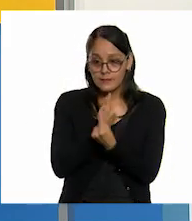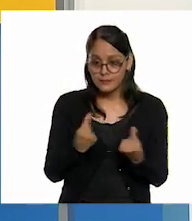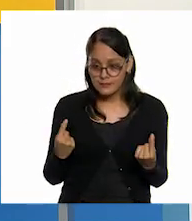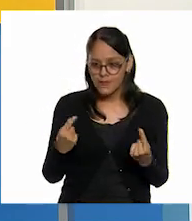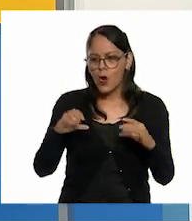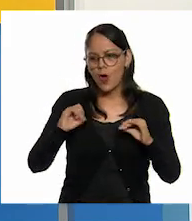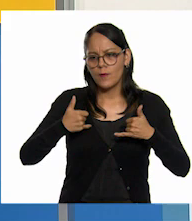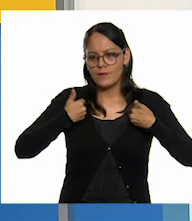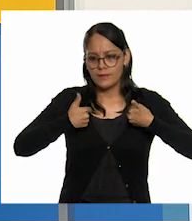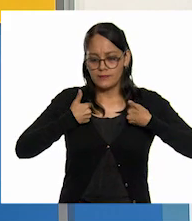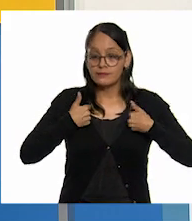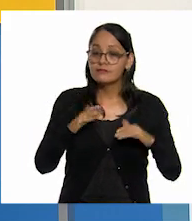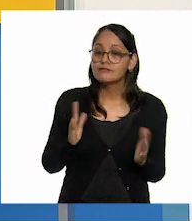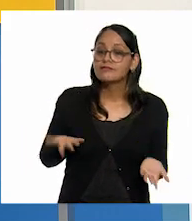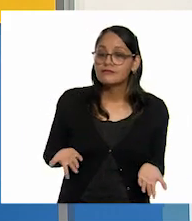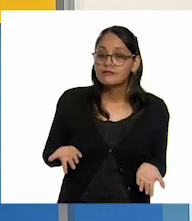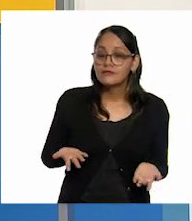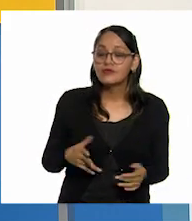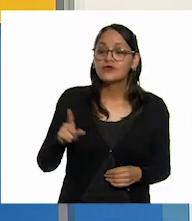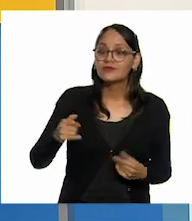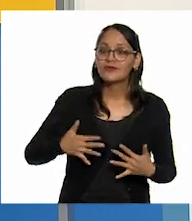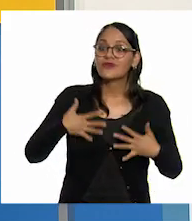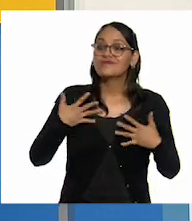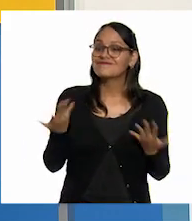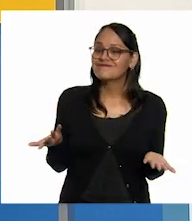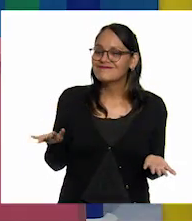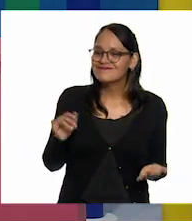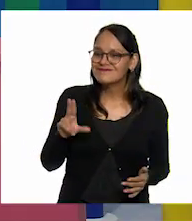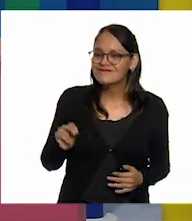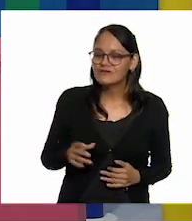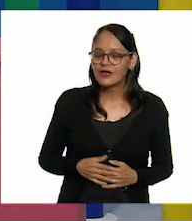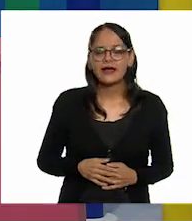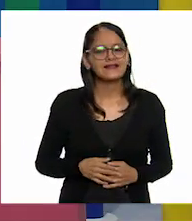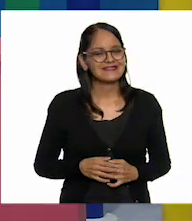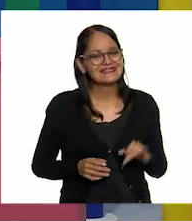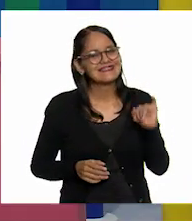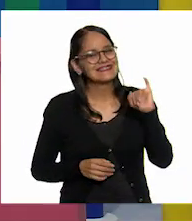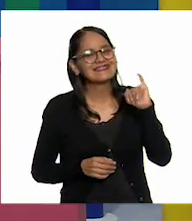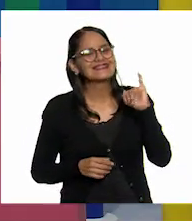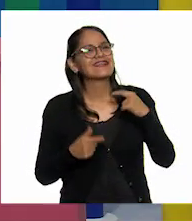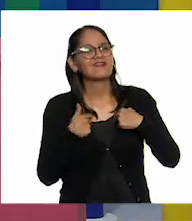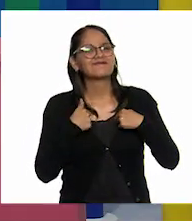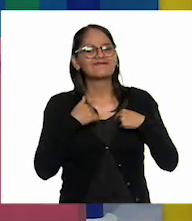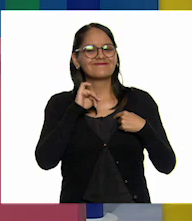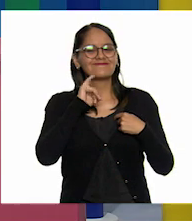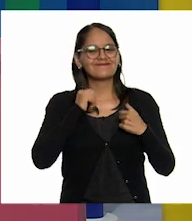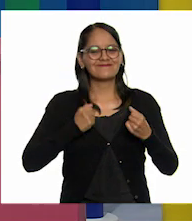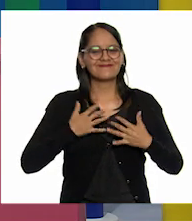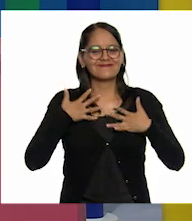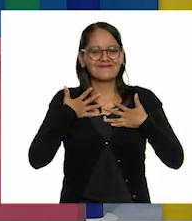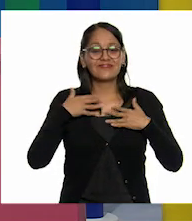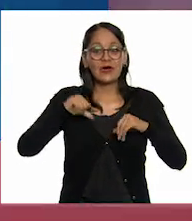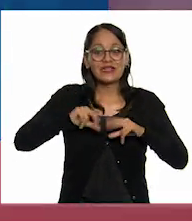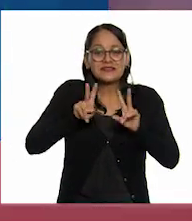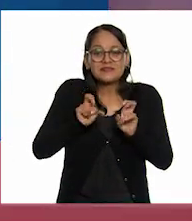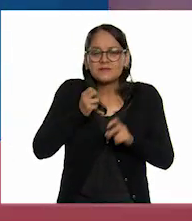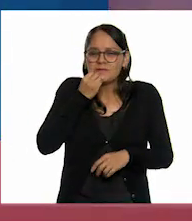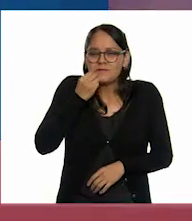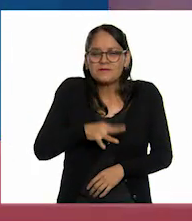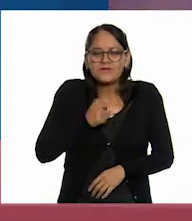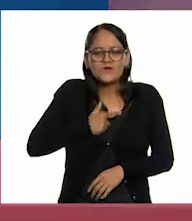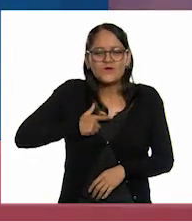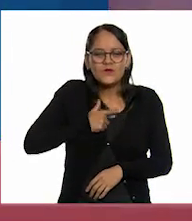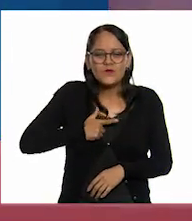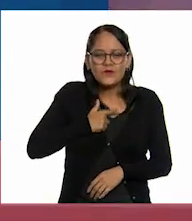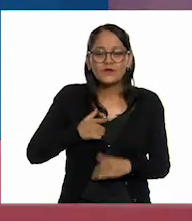parece? ¿A poco no les da emoción? Sí, a mí sí, maestra, qué bien. Estos temas me encantan porque a mí